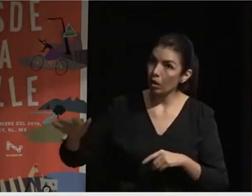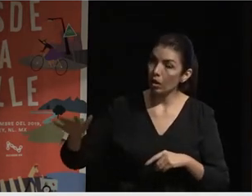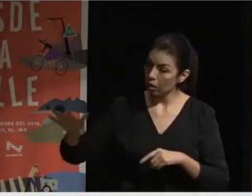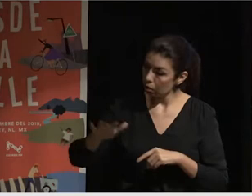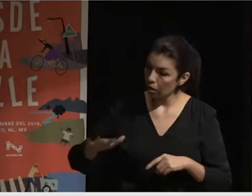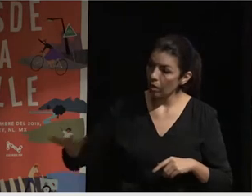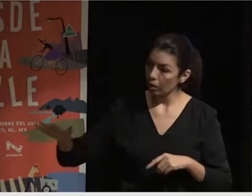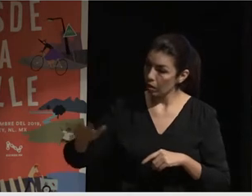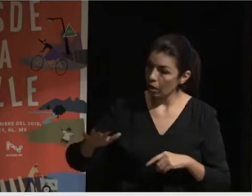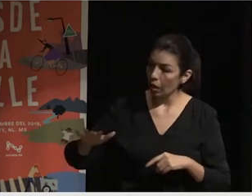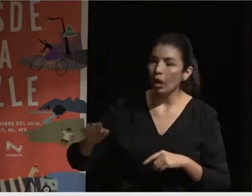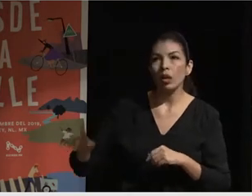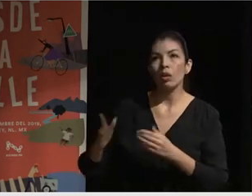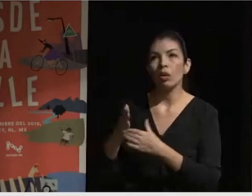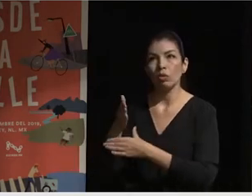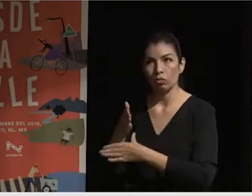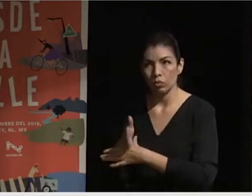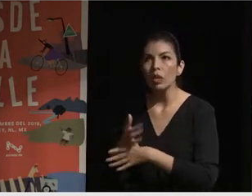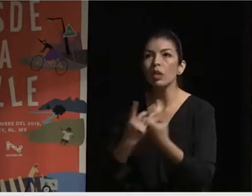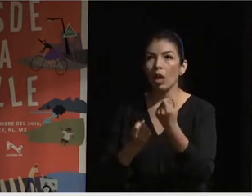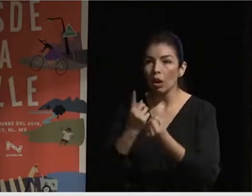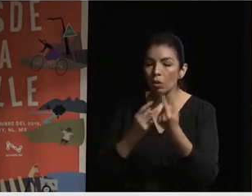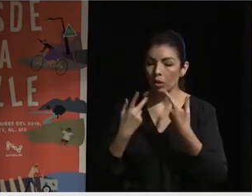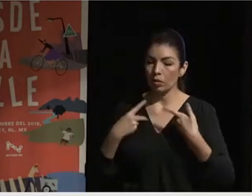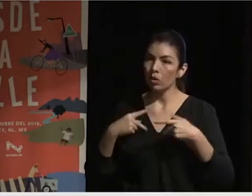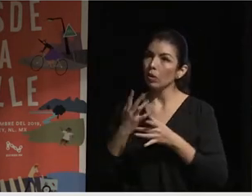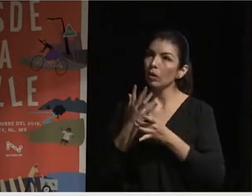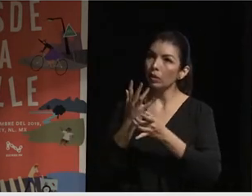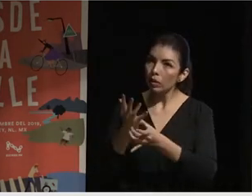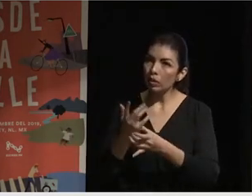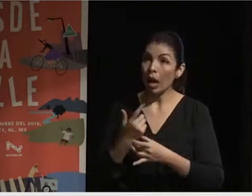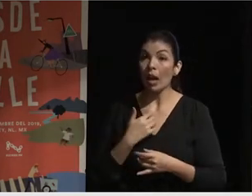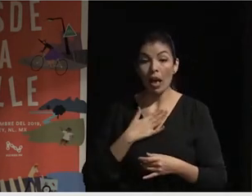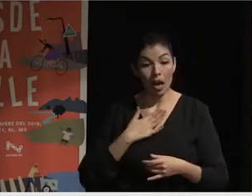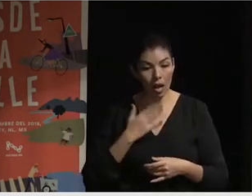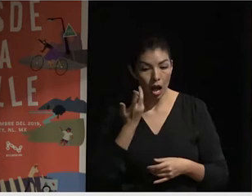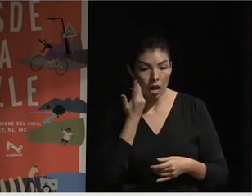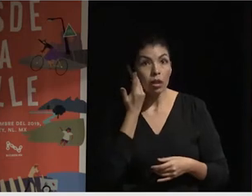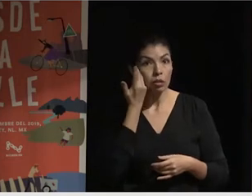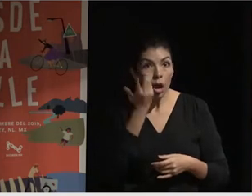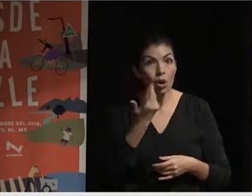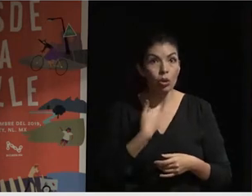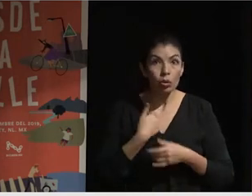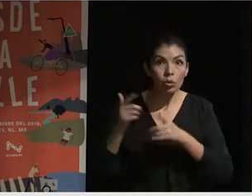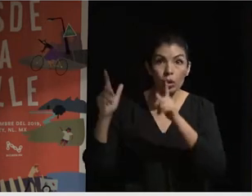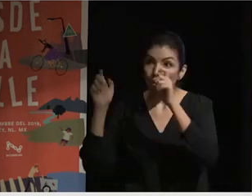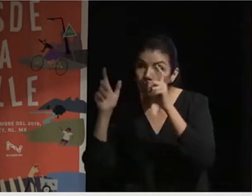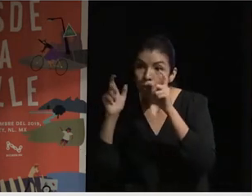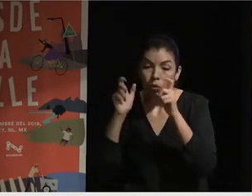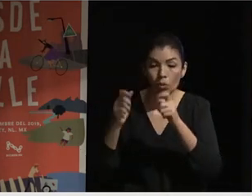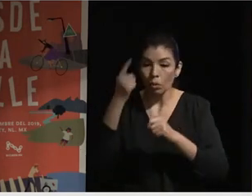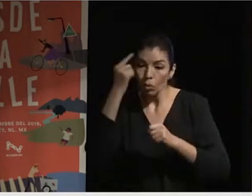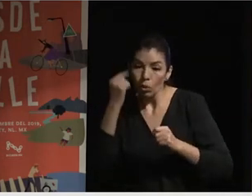fotografía. Uno de los primeros recorridos que hicimos con estas personas fue ir al Marco, ¿no? A este museo que está bastante cerca de acá y